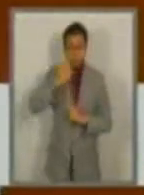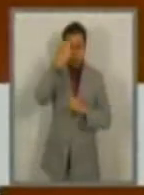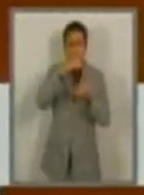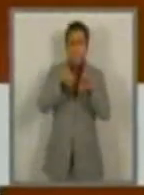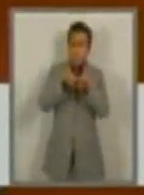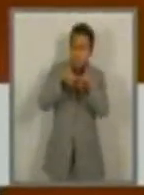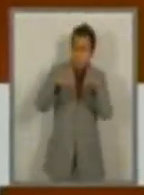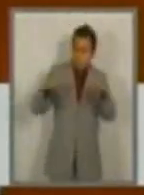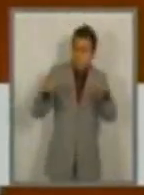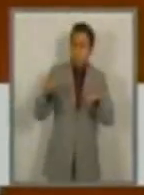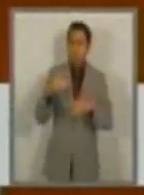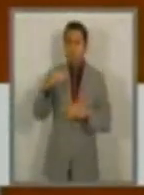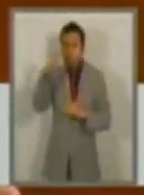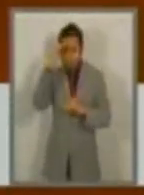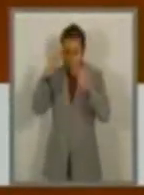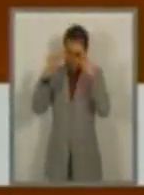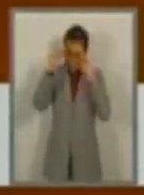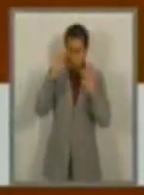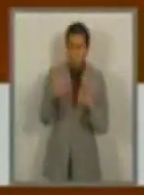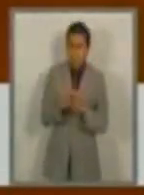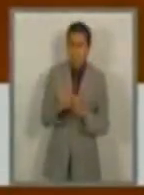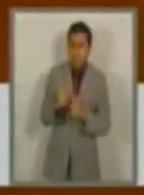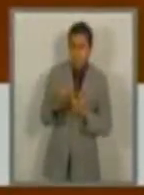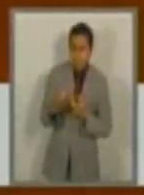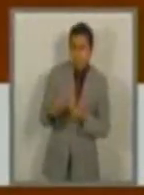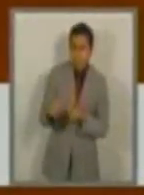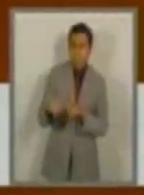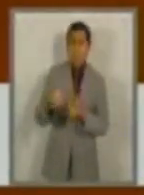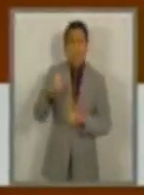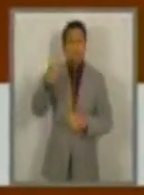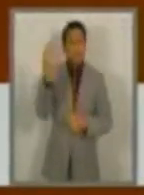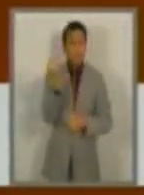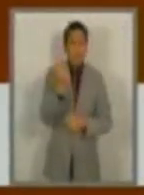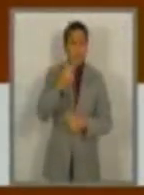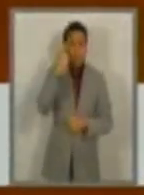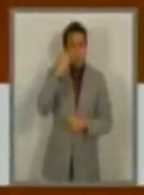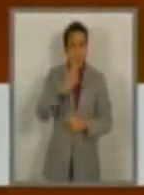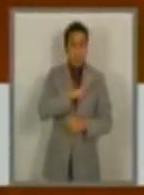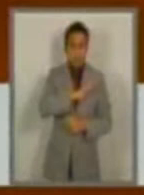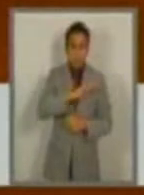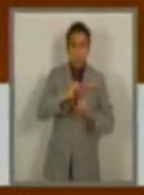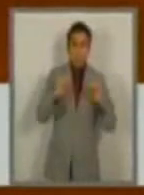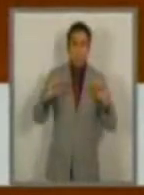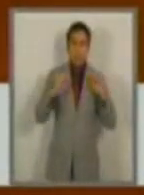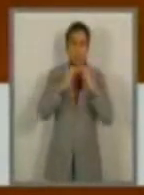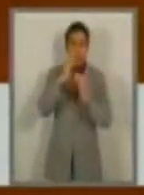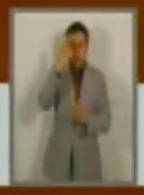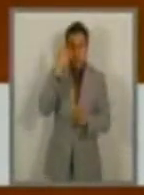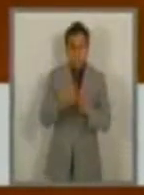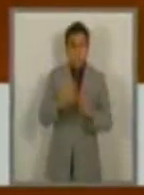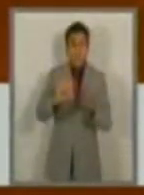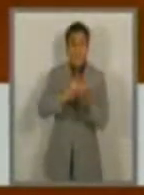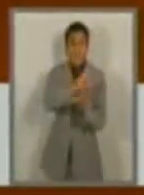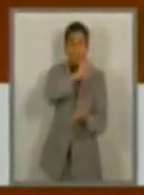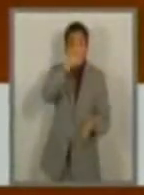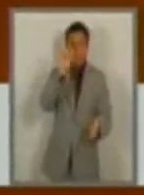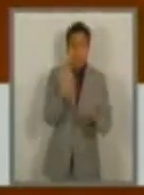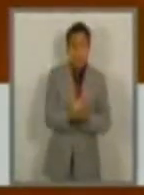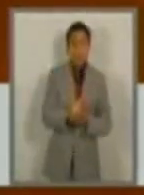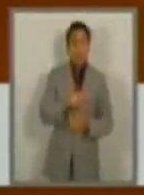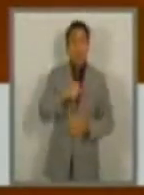racionalidad presupuestaria que son necesarios para el fortalecimiento institucional. La ley no solo engloba